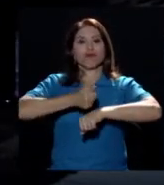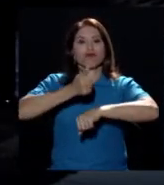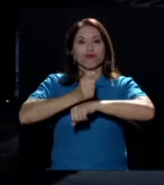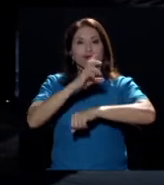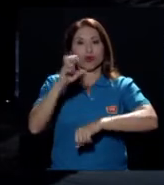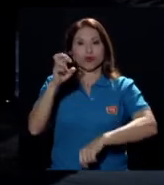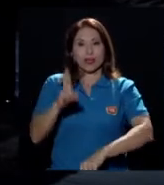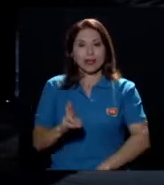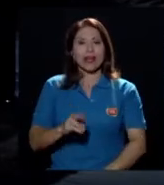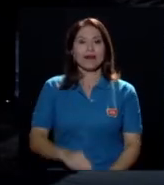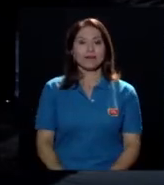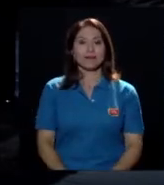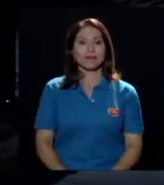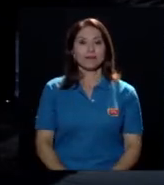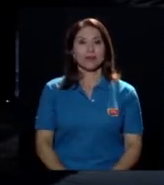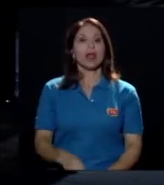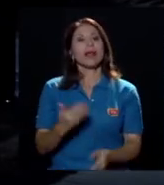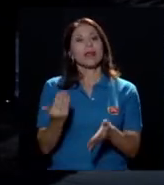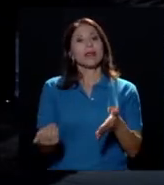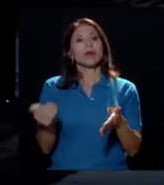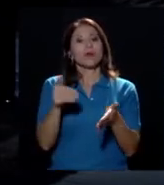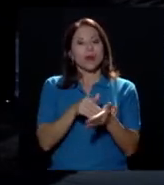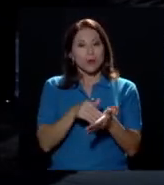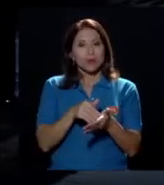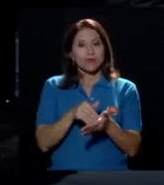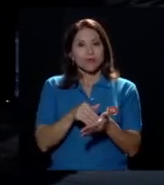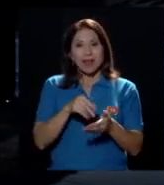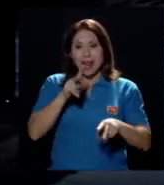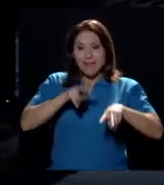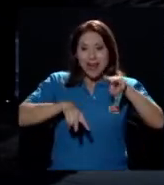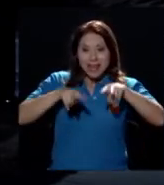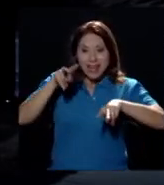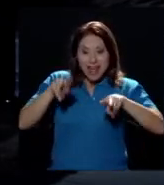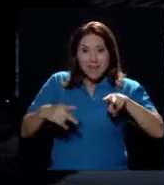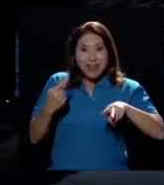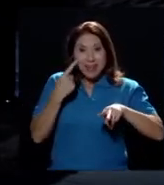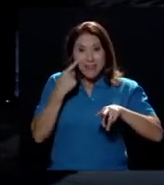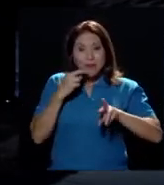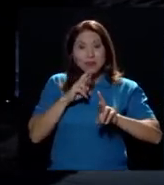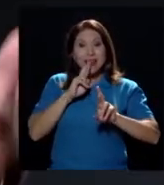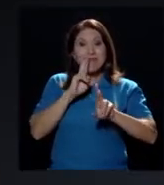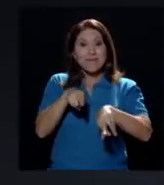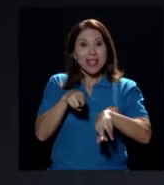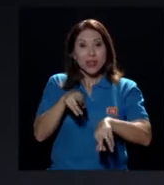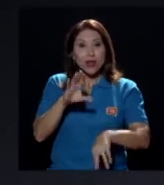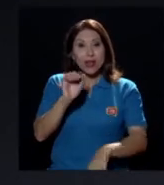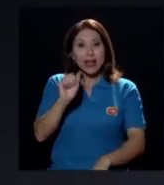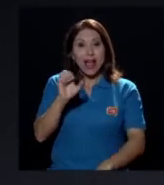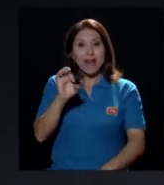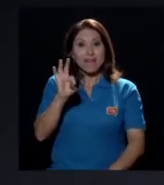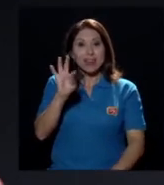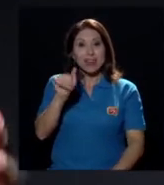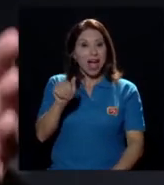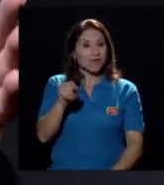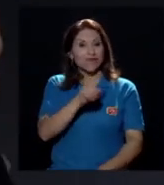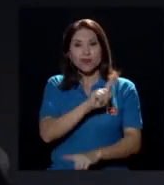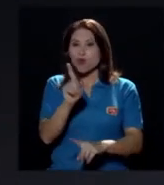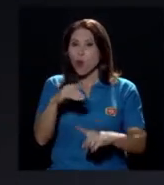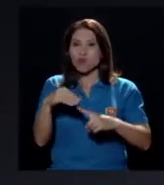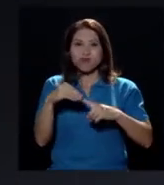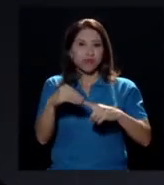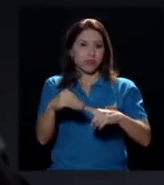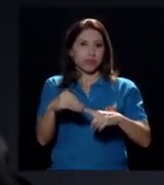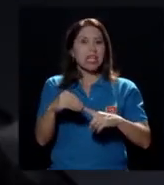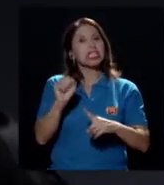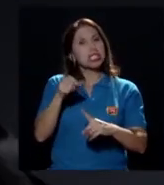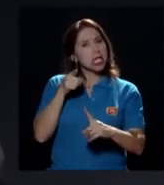De nuevo, la variable que nos recoge el efecto del CAFTA no es estadísticamente significativa, tiene la dirección